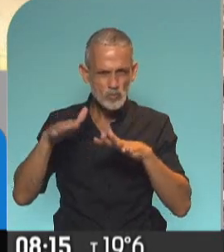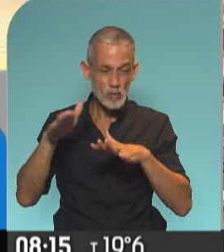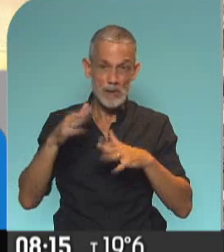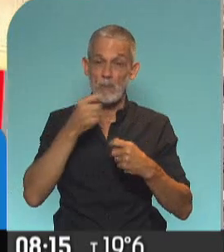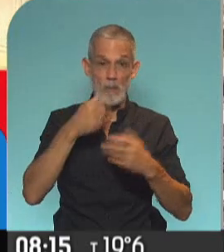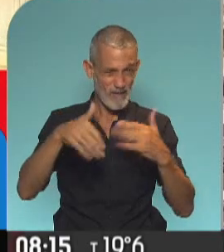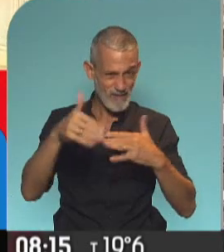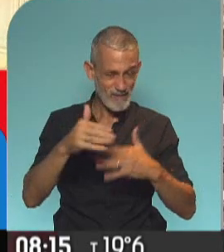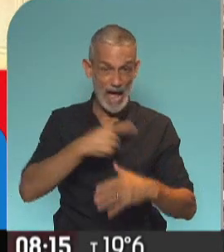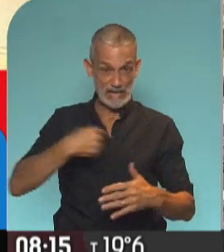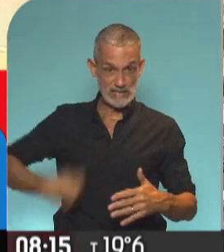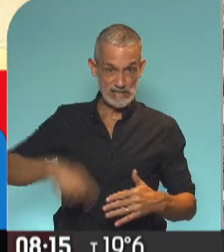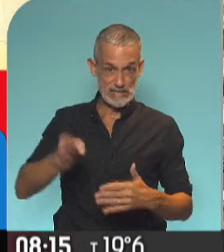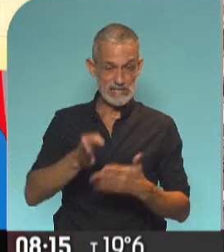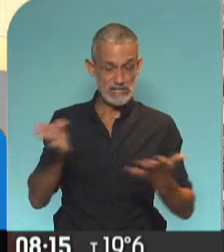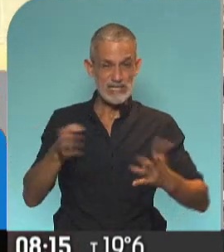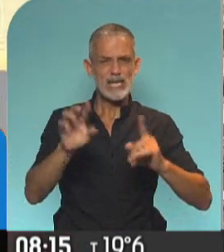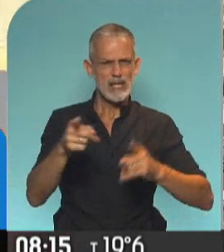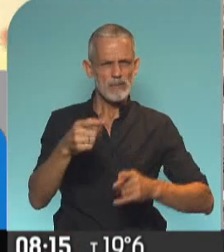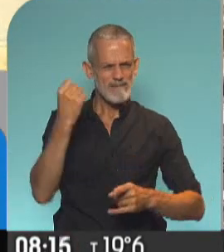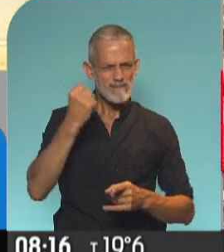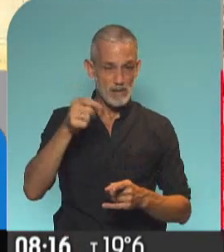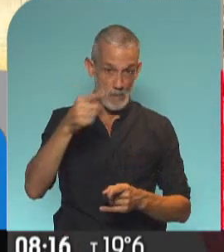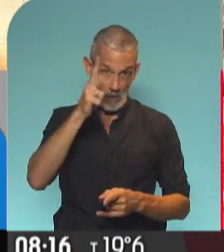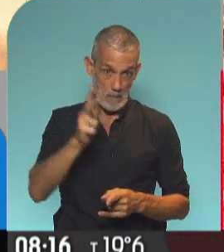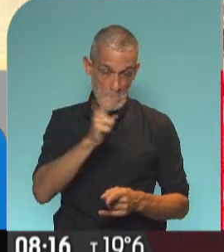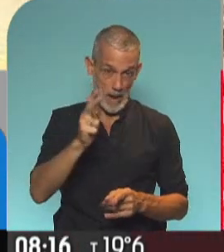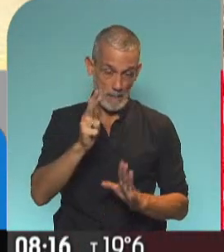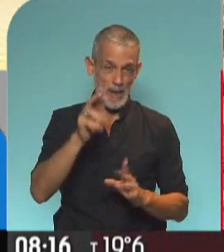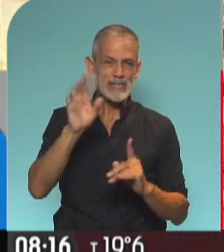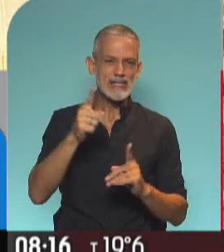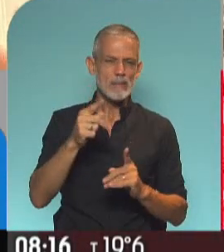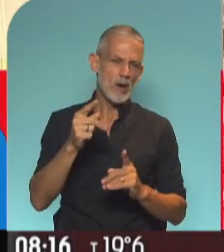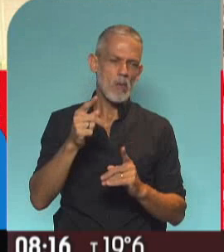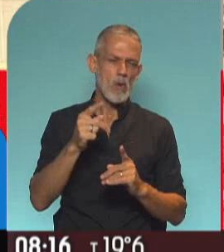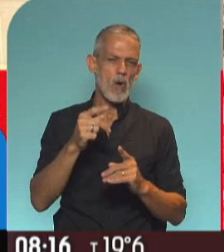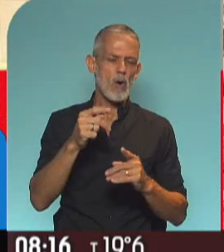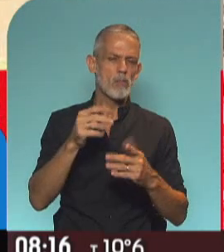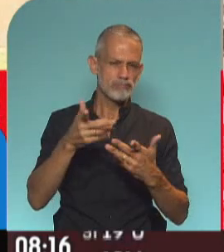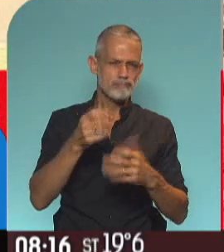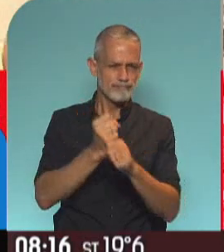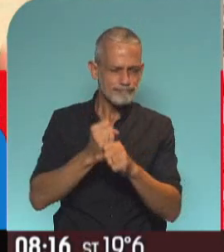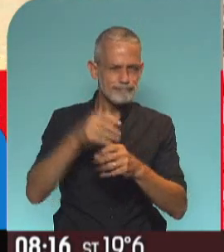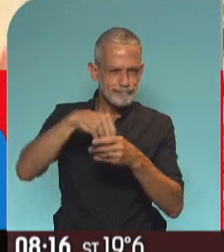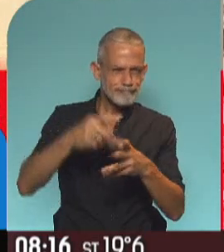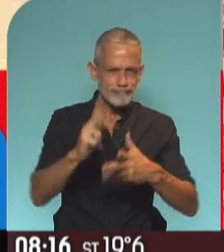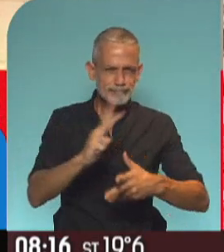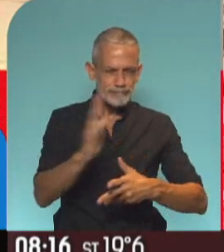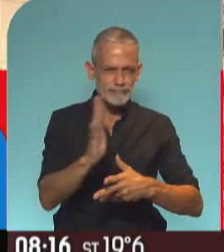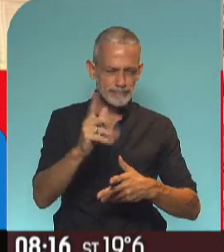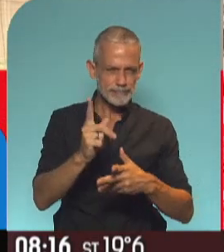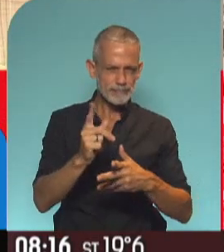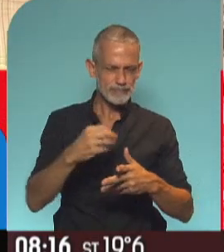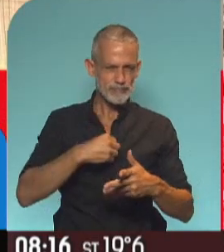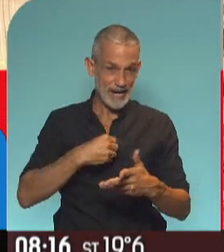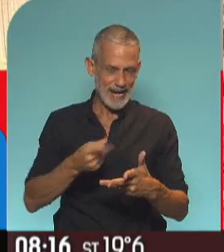por ejemplo, que es un interés que él tiene, no solo como Papa, también como jesuita en su historia. Entonces ahí hay una tensión,